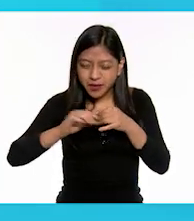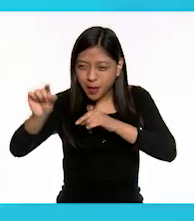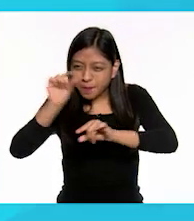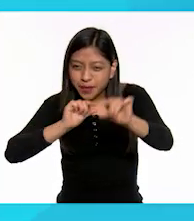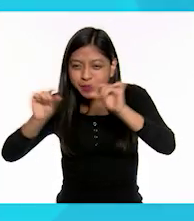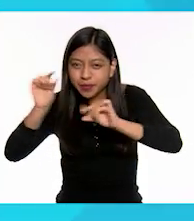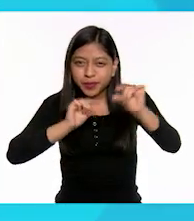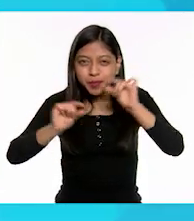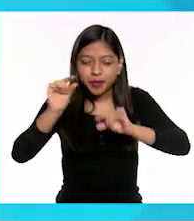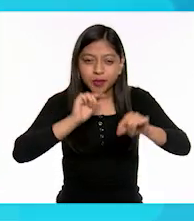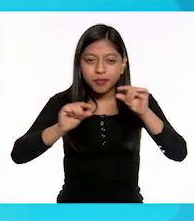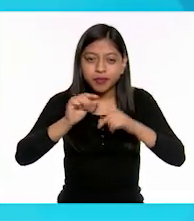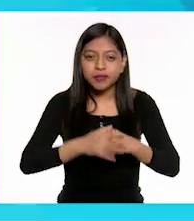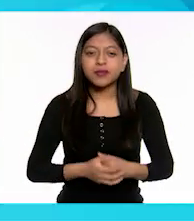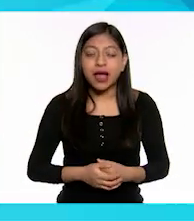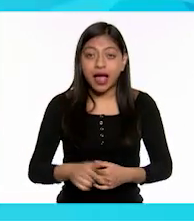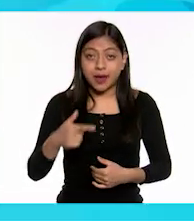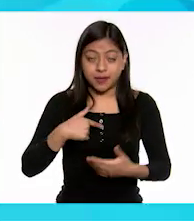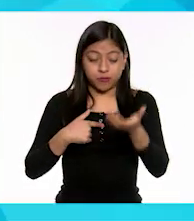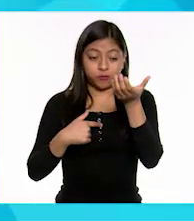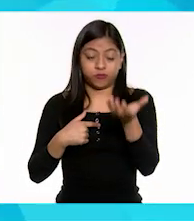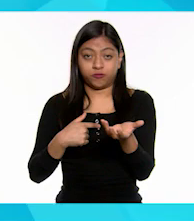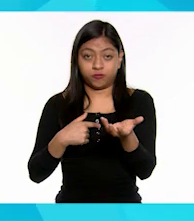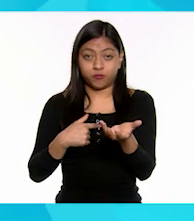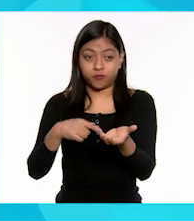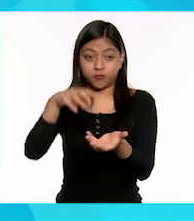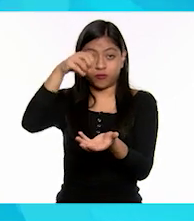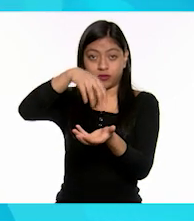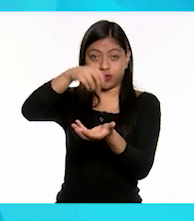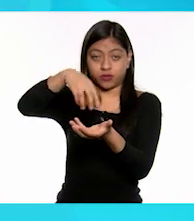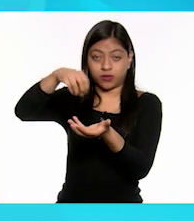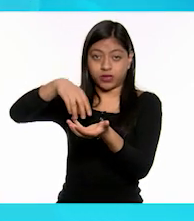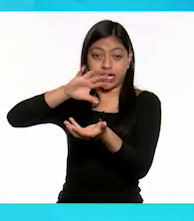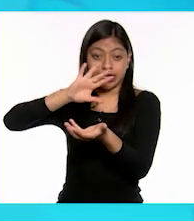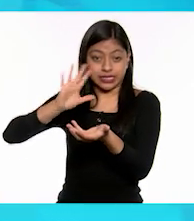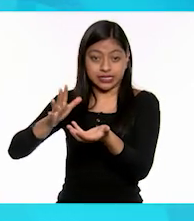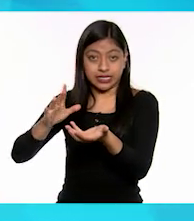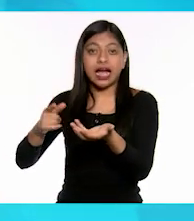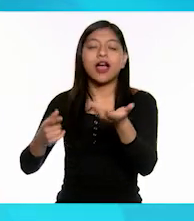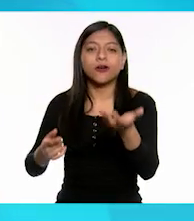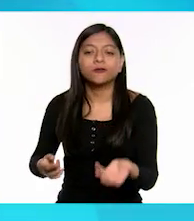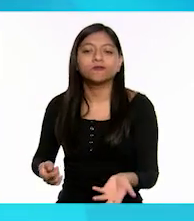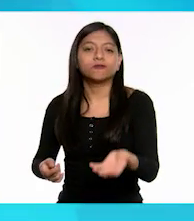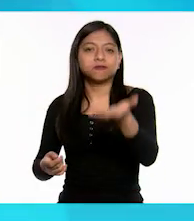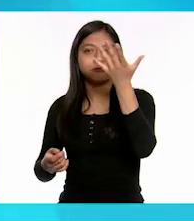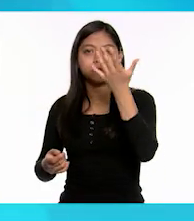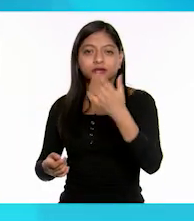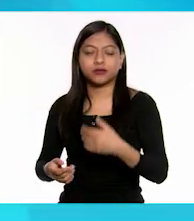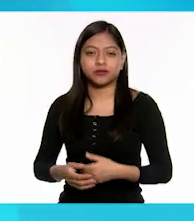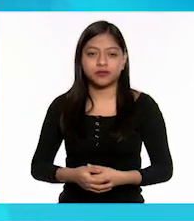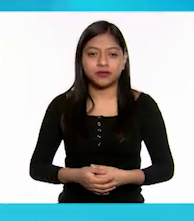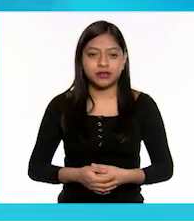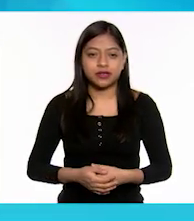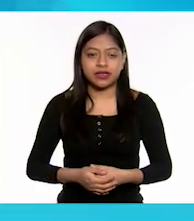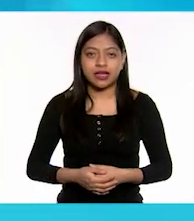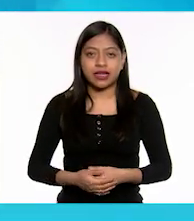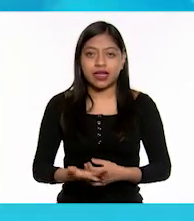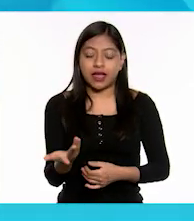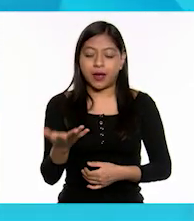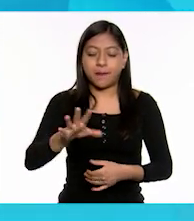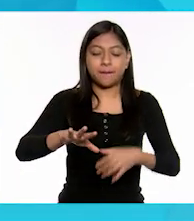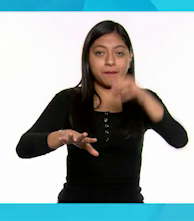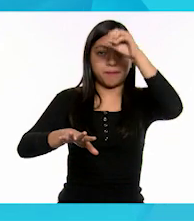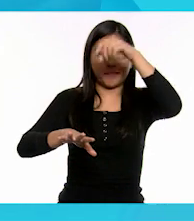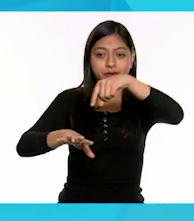nos colocan en mi mano ya que los tenía en mi mano los lanzaba y caían en mi dorso